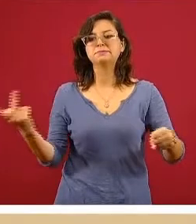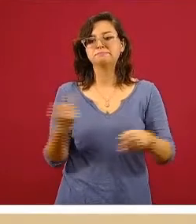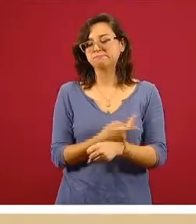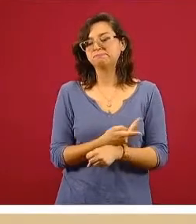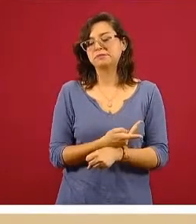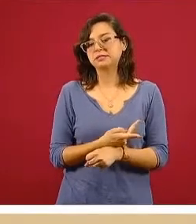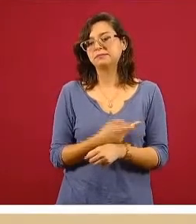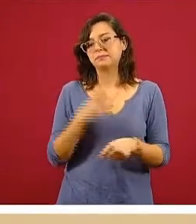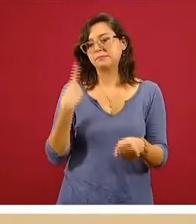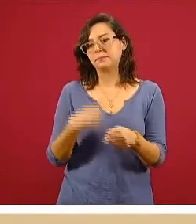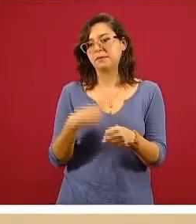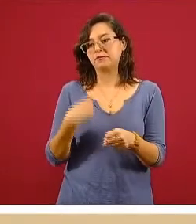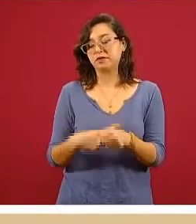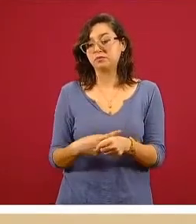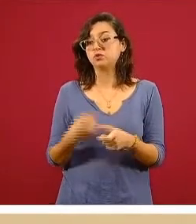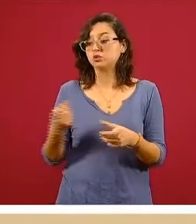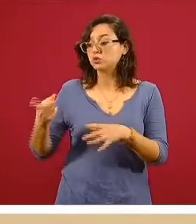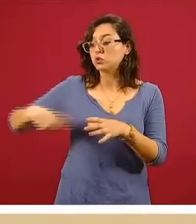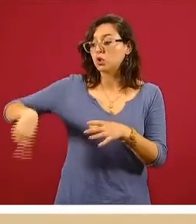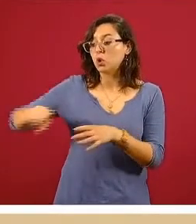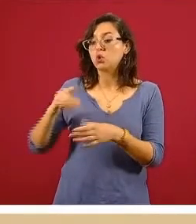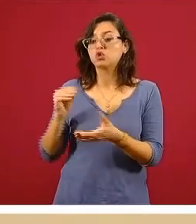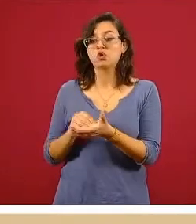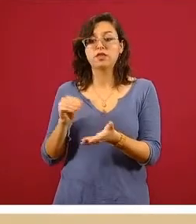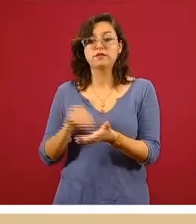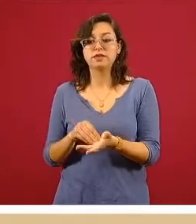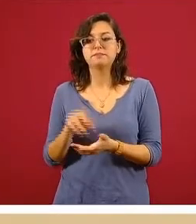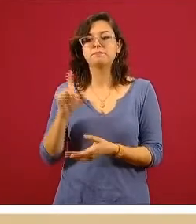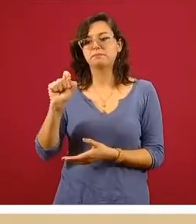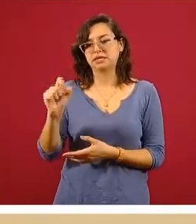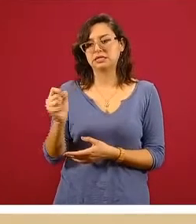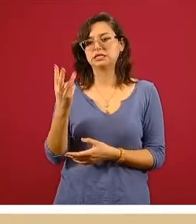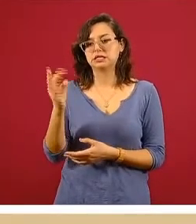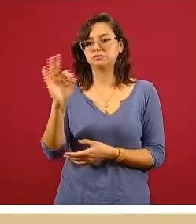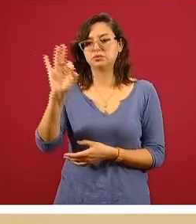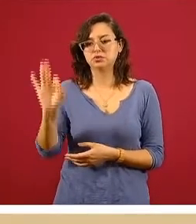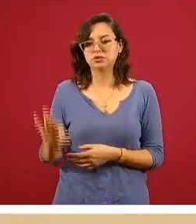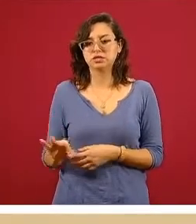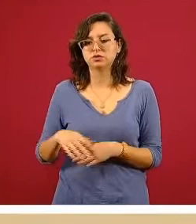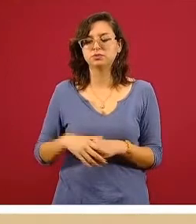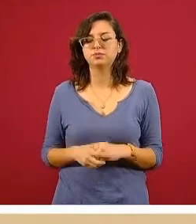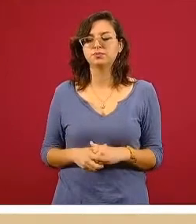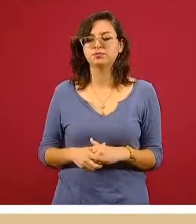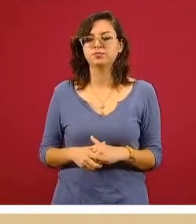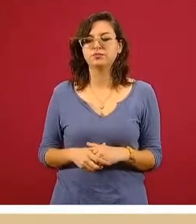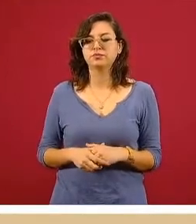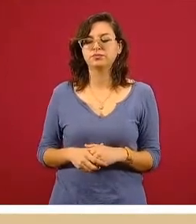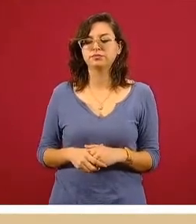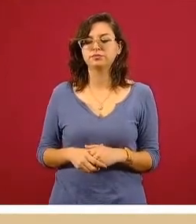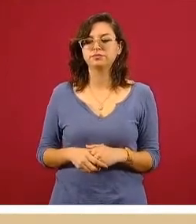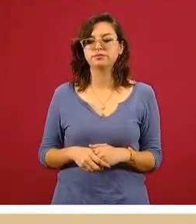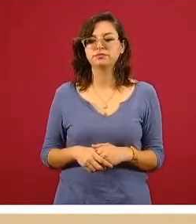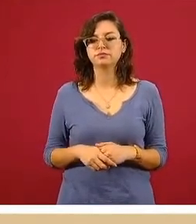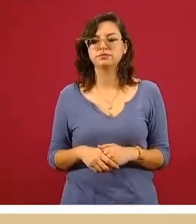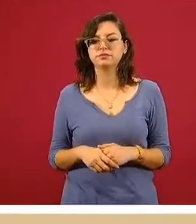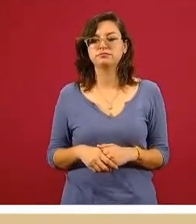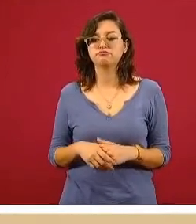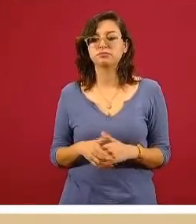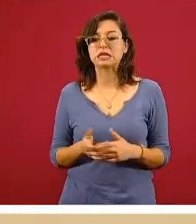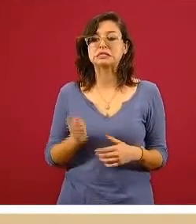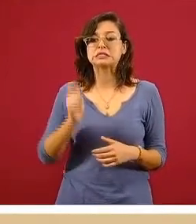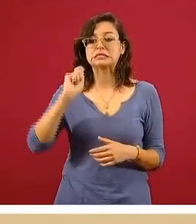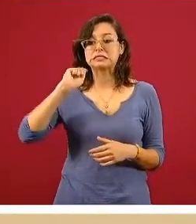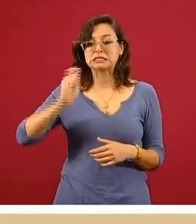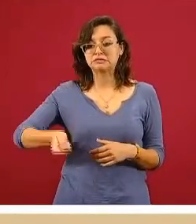casos. Veamos precisamente los casos activos estimados es de un 23%. Estamos hablando también de una